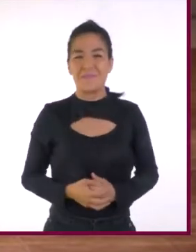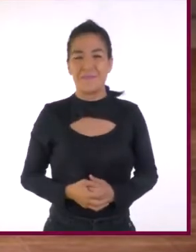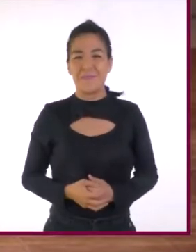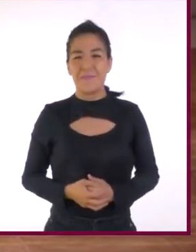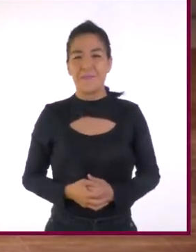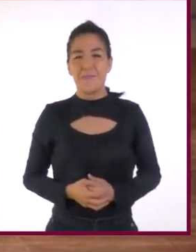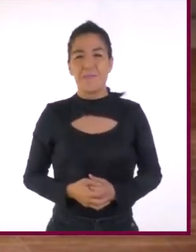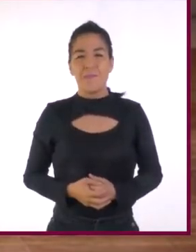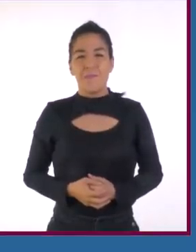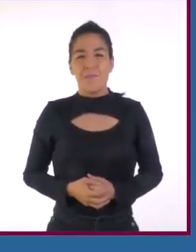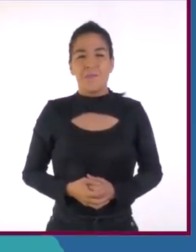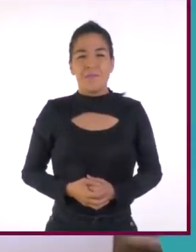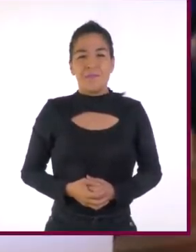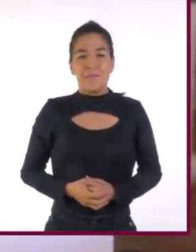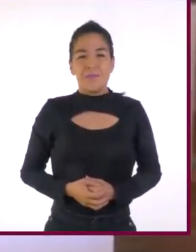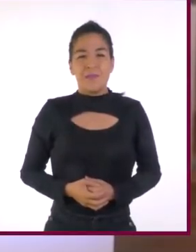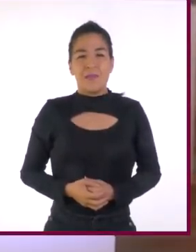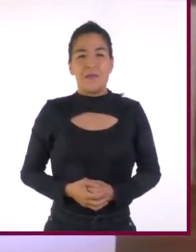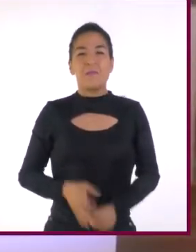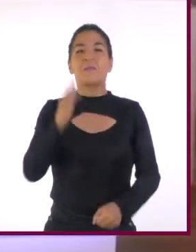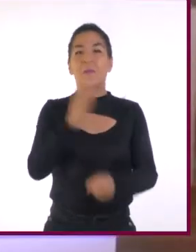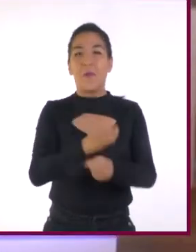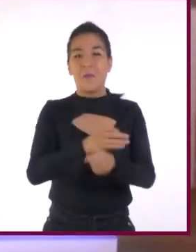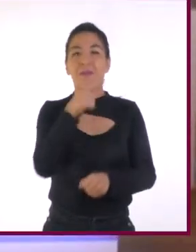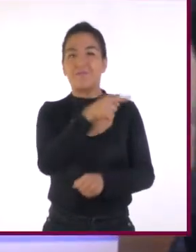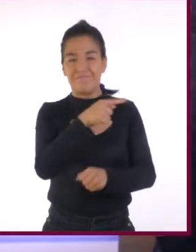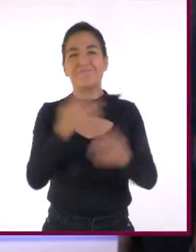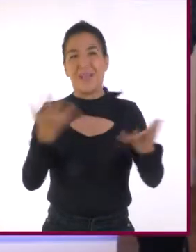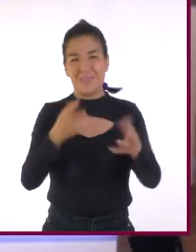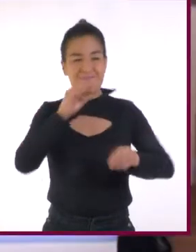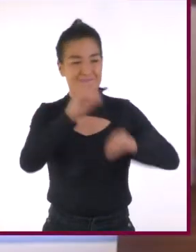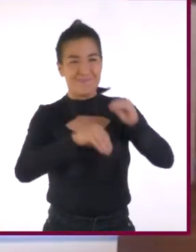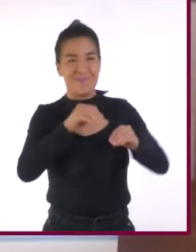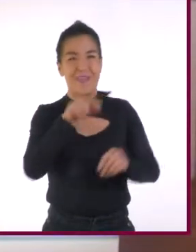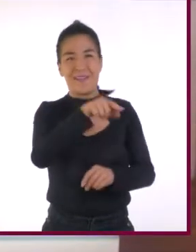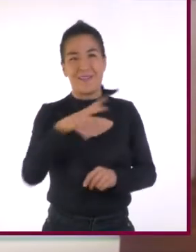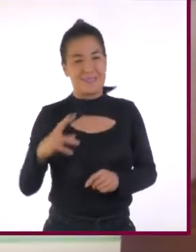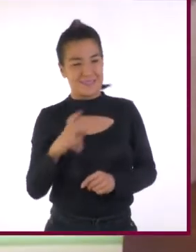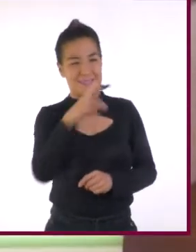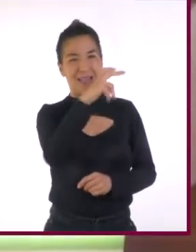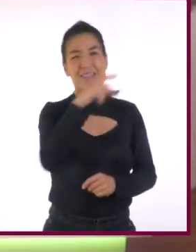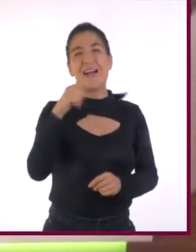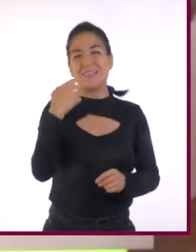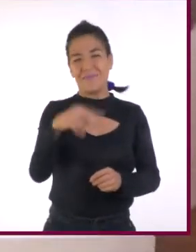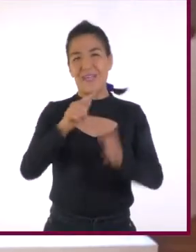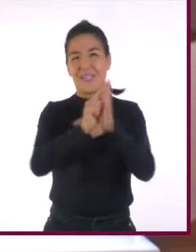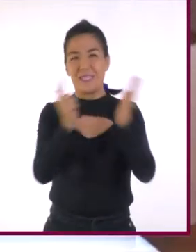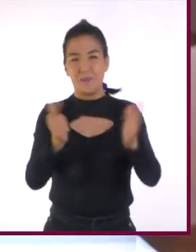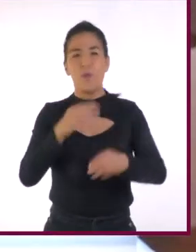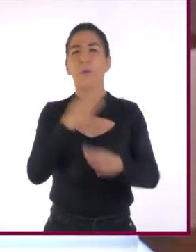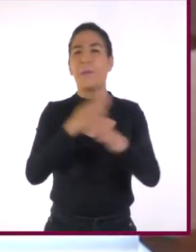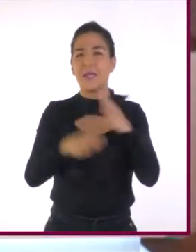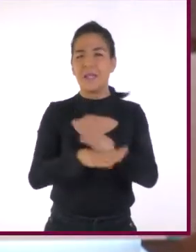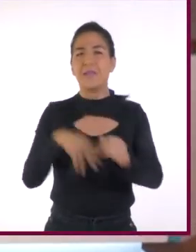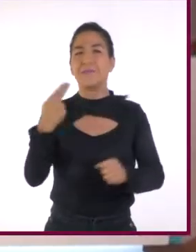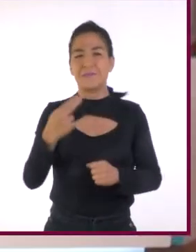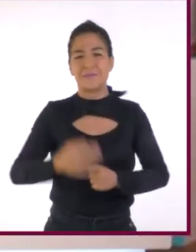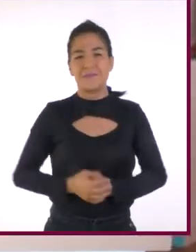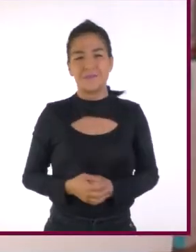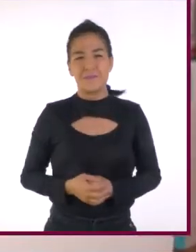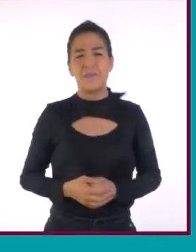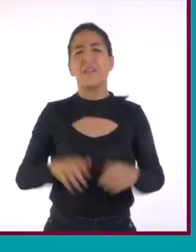parece ¿Sí? muy bien. Muy bien. A continuación vamos a construir una escalera de libros. Para esto vamos a necesitar los